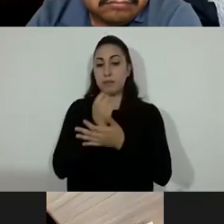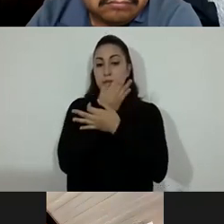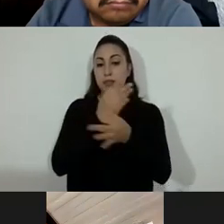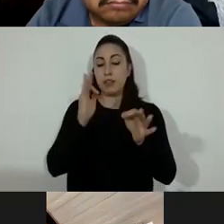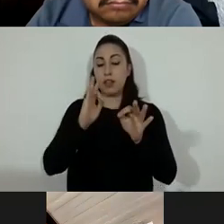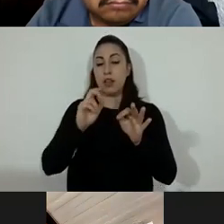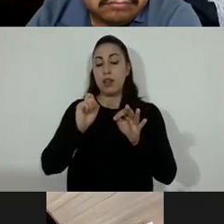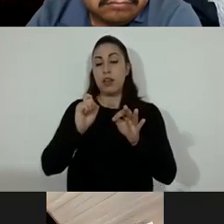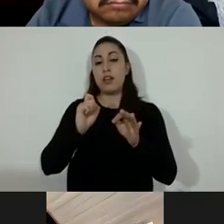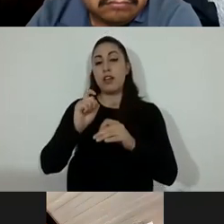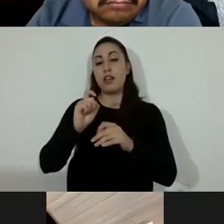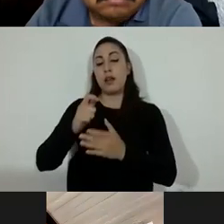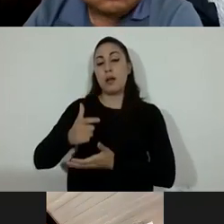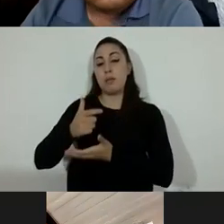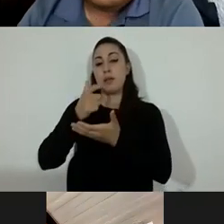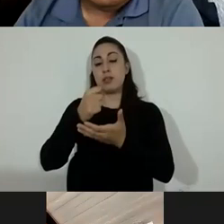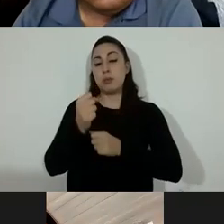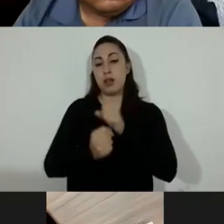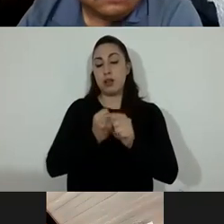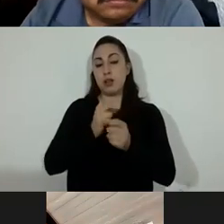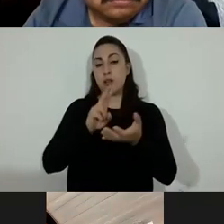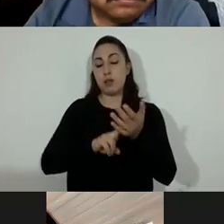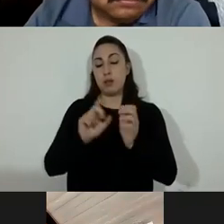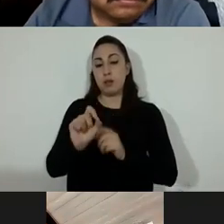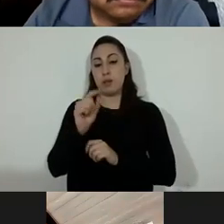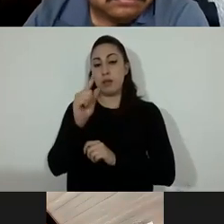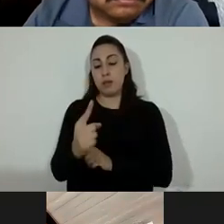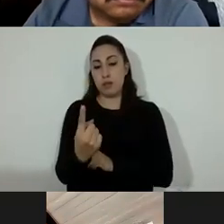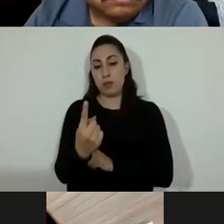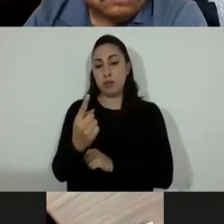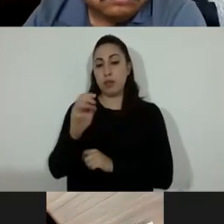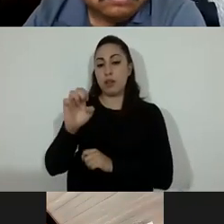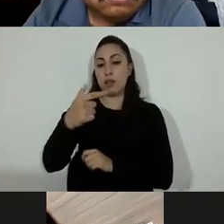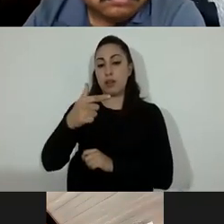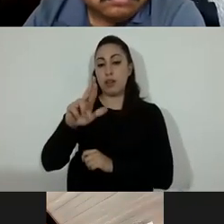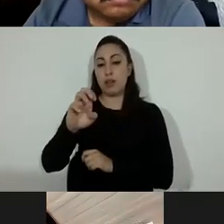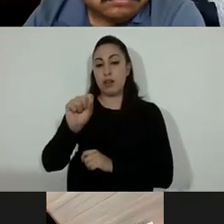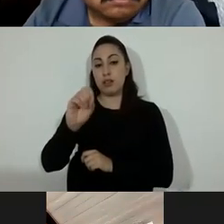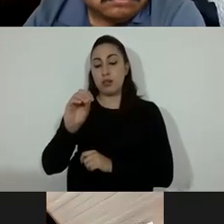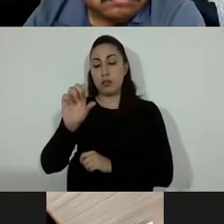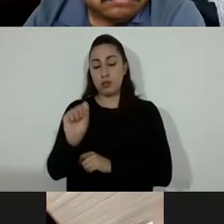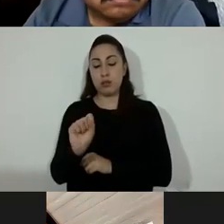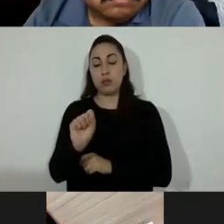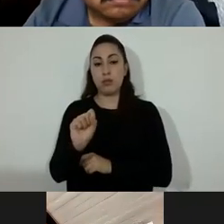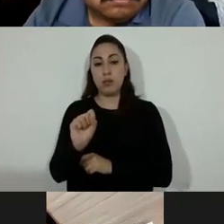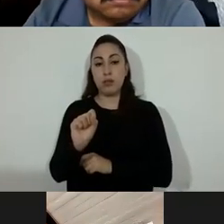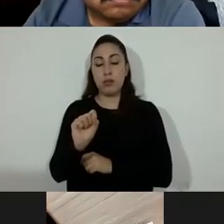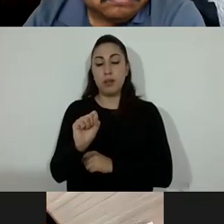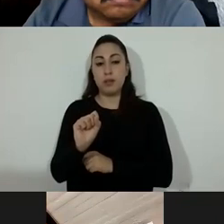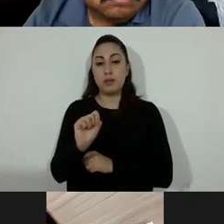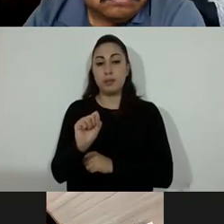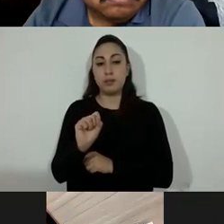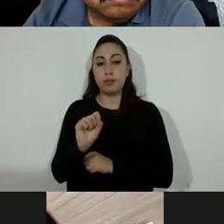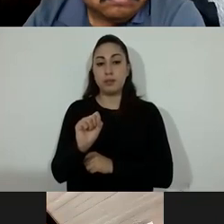el presupuesto de egresos de la Ciudad de México para el ejercicio fiscal 2021, no